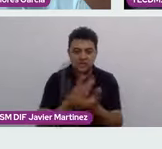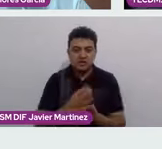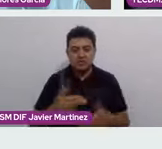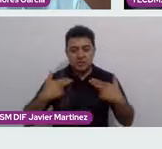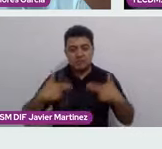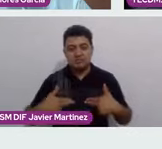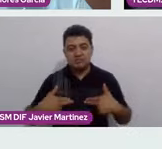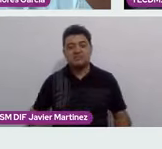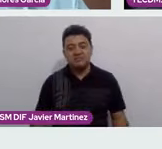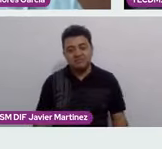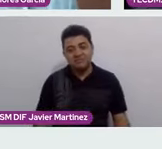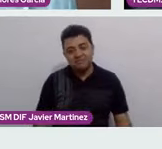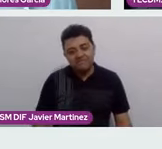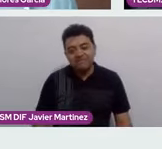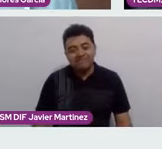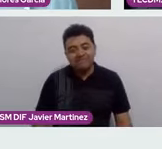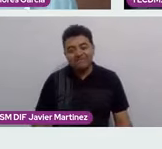limpiarse.